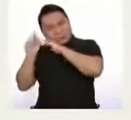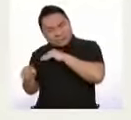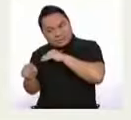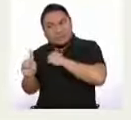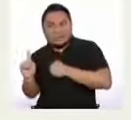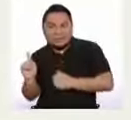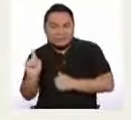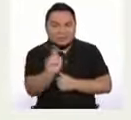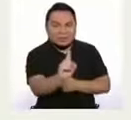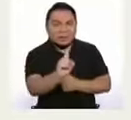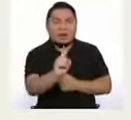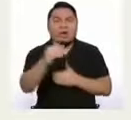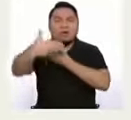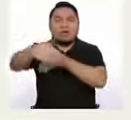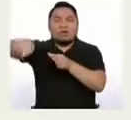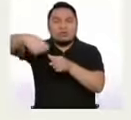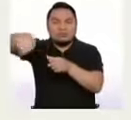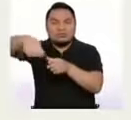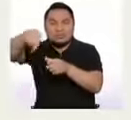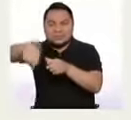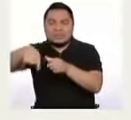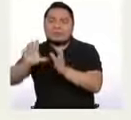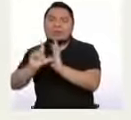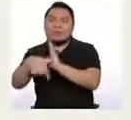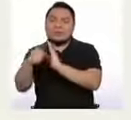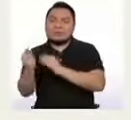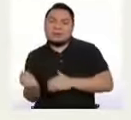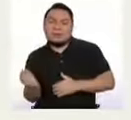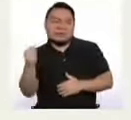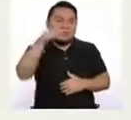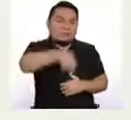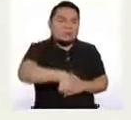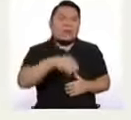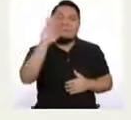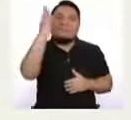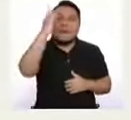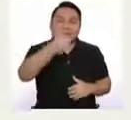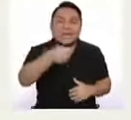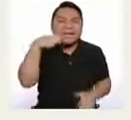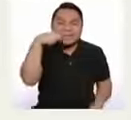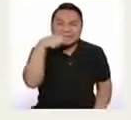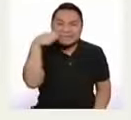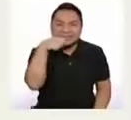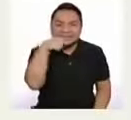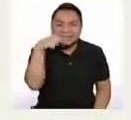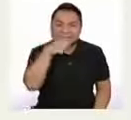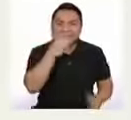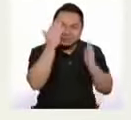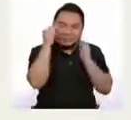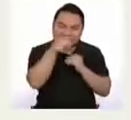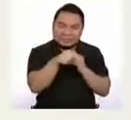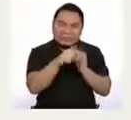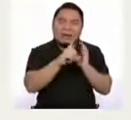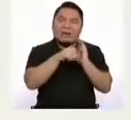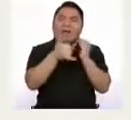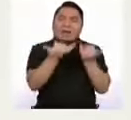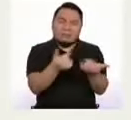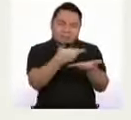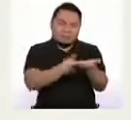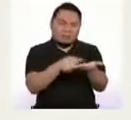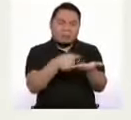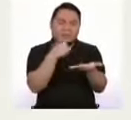cocina, después fuimos al lugar donde me cepillo los dientes, es decir, el baño. Ahora,